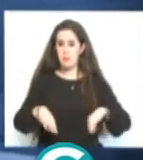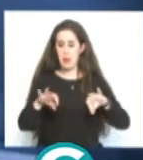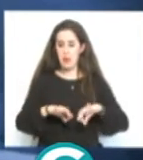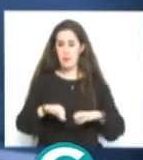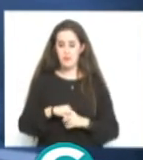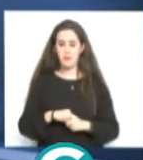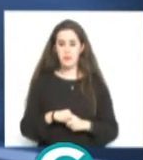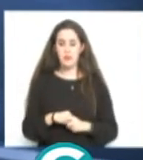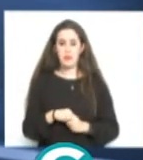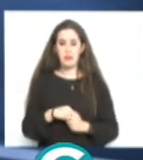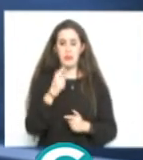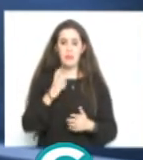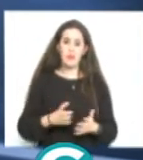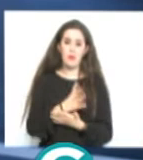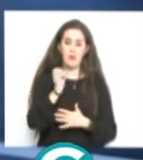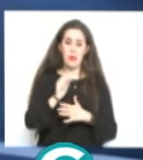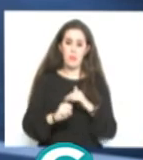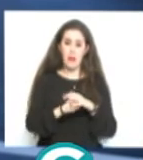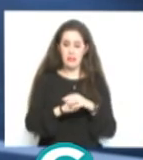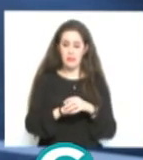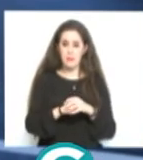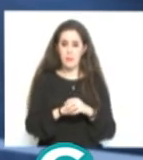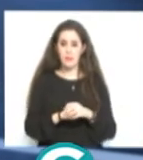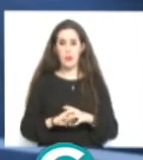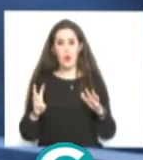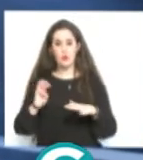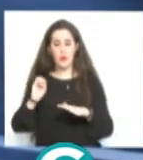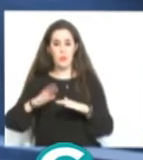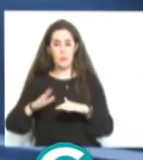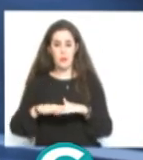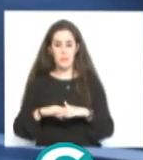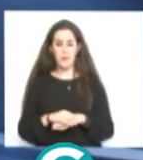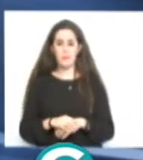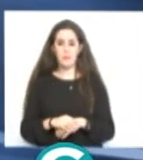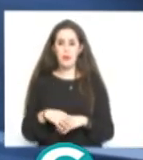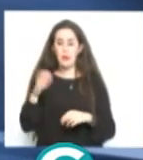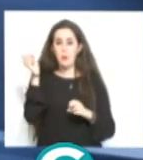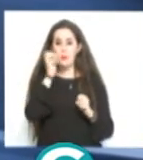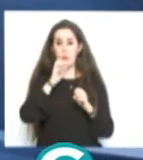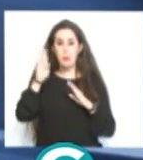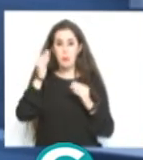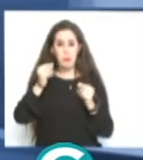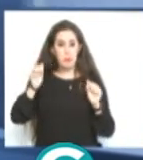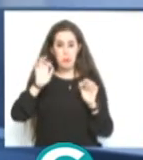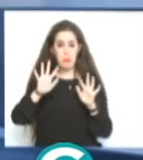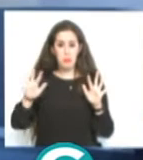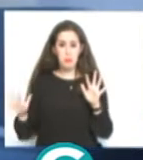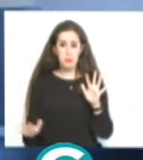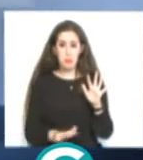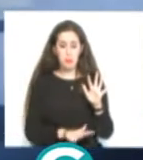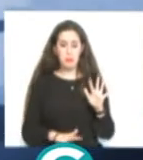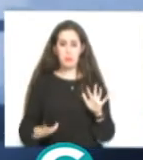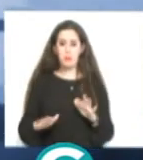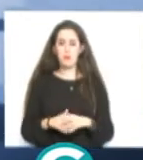que marcarán entre los 19 grados de máxima y los 8 grados de mínima. Los vientos soplarán flojos variables y componente